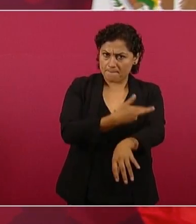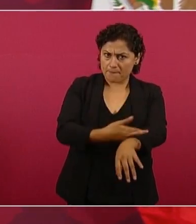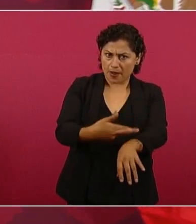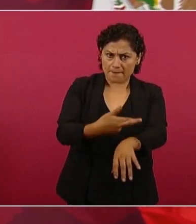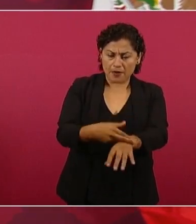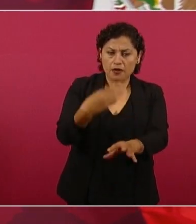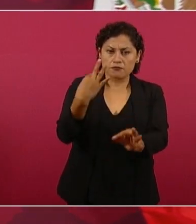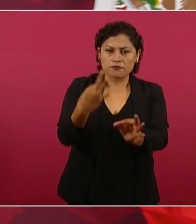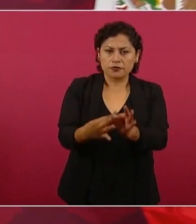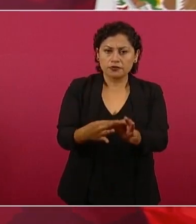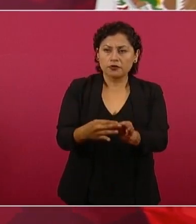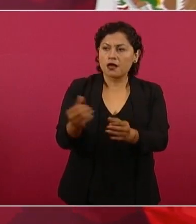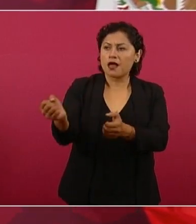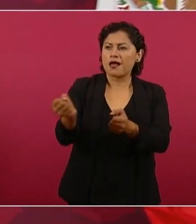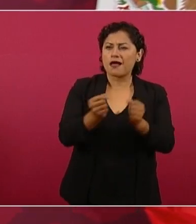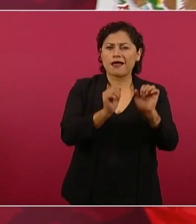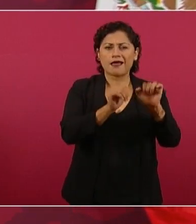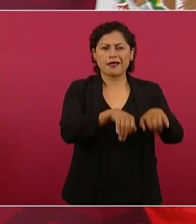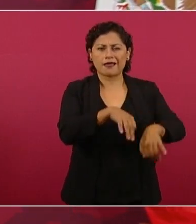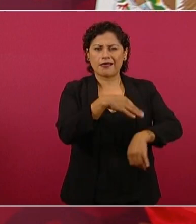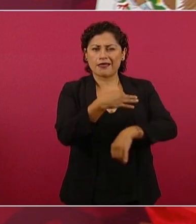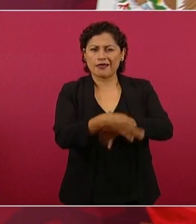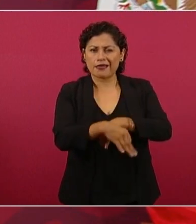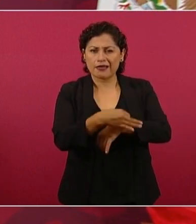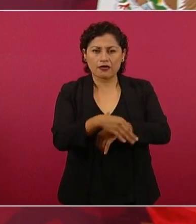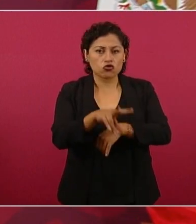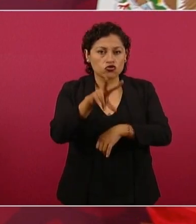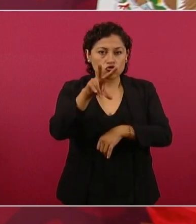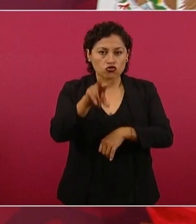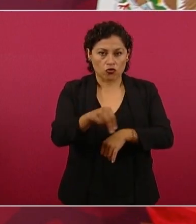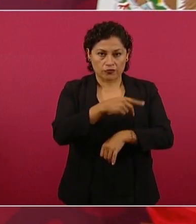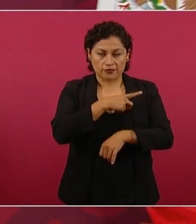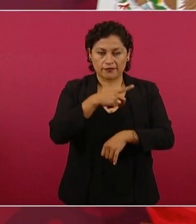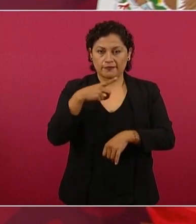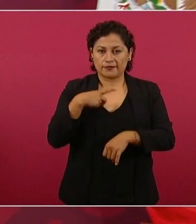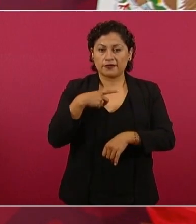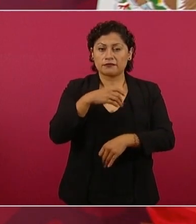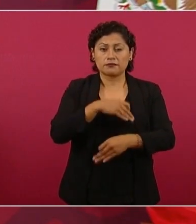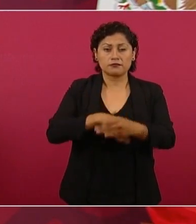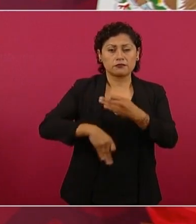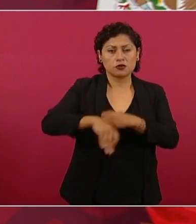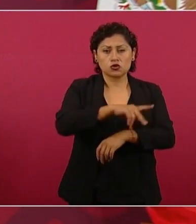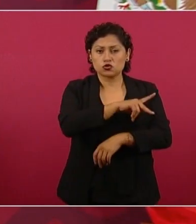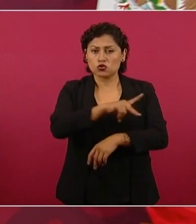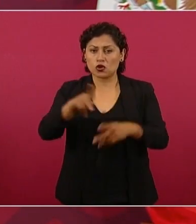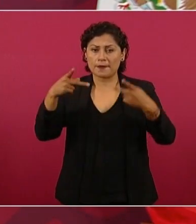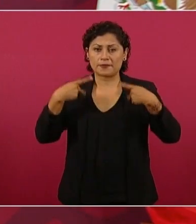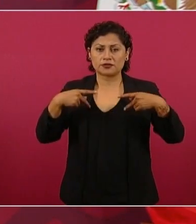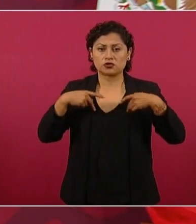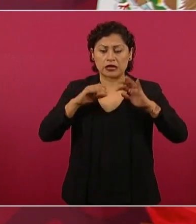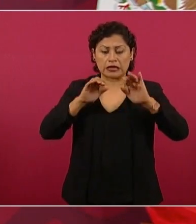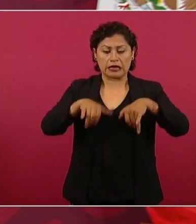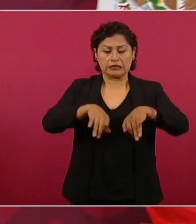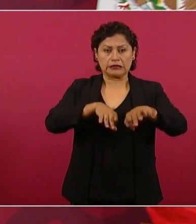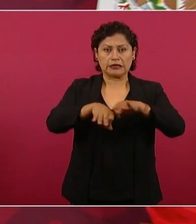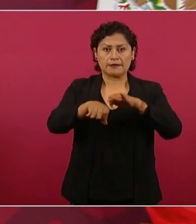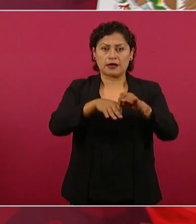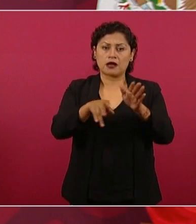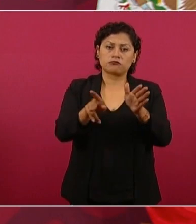contratados de manera eventual, sino que todos tengan su base,